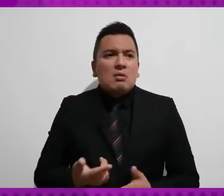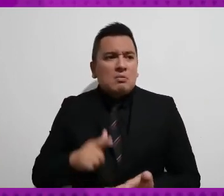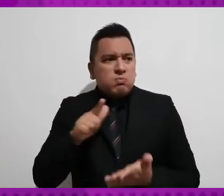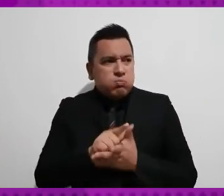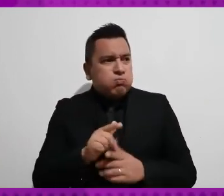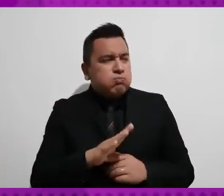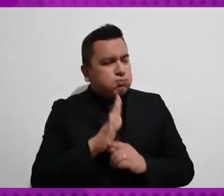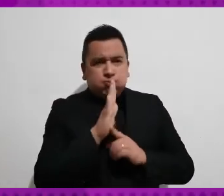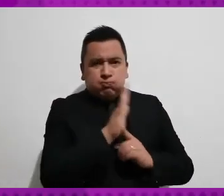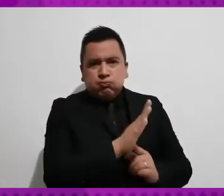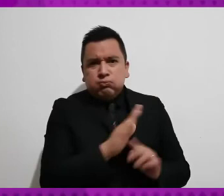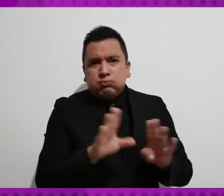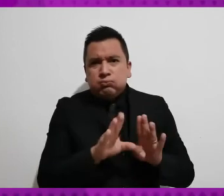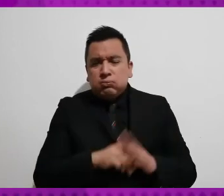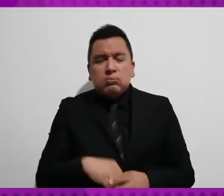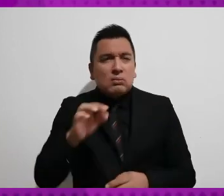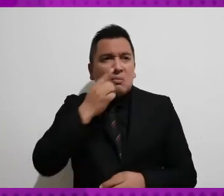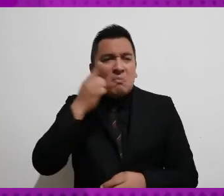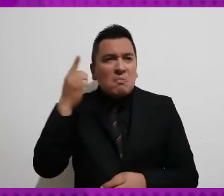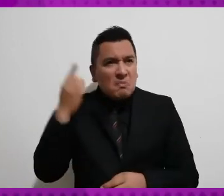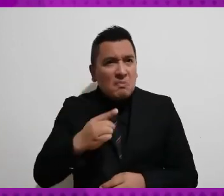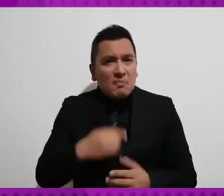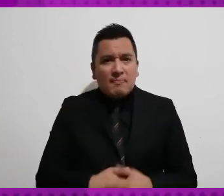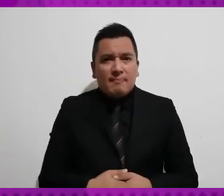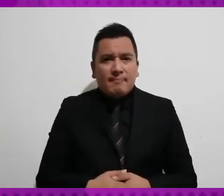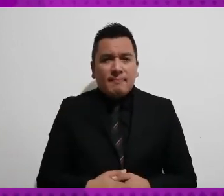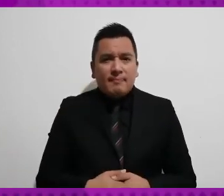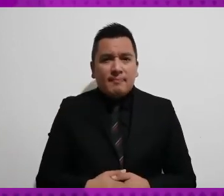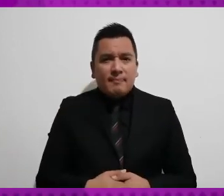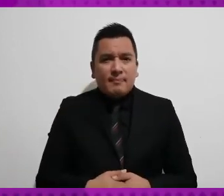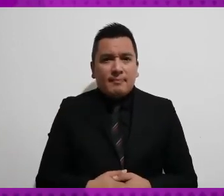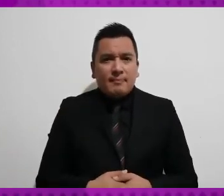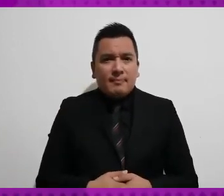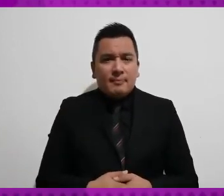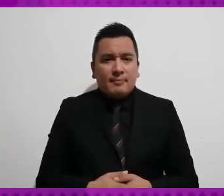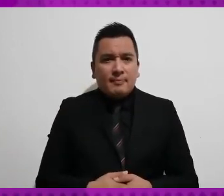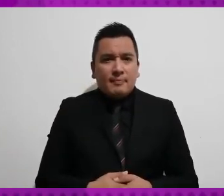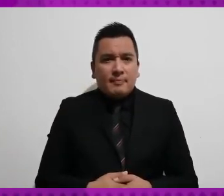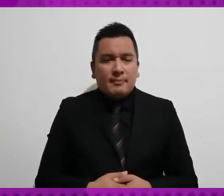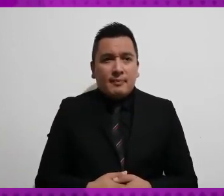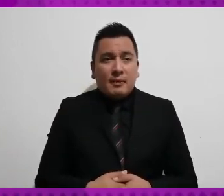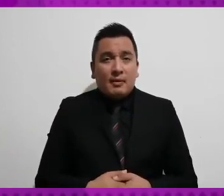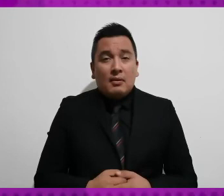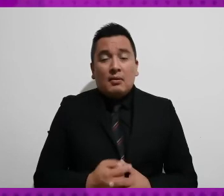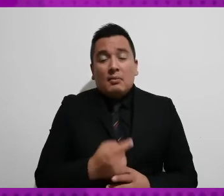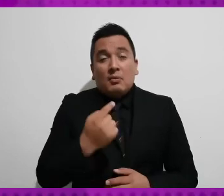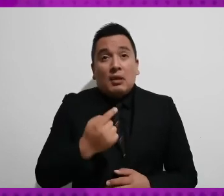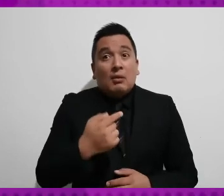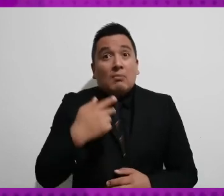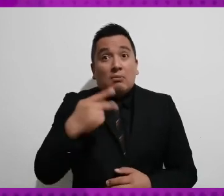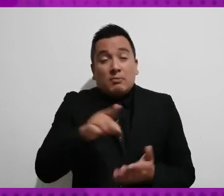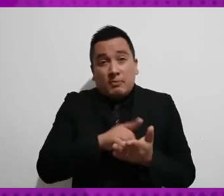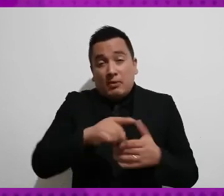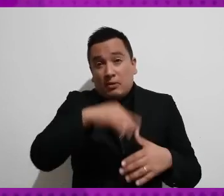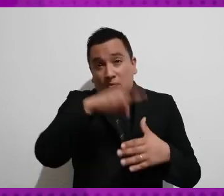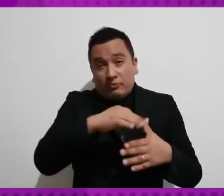es iniciar un procedimiento de denuncia en materia penal electoral por el coartarle su derecho al voto. Creo